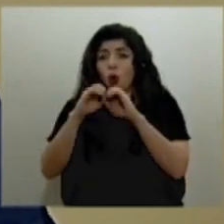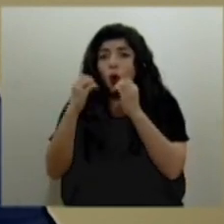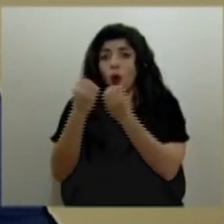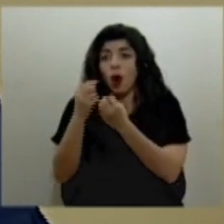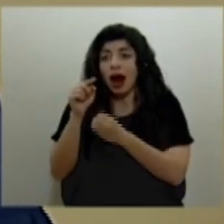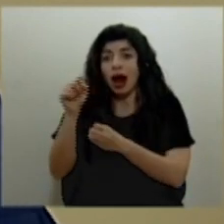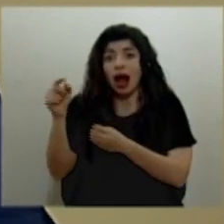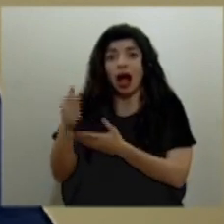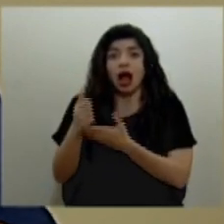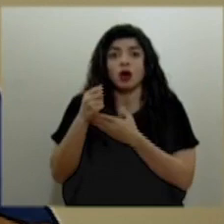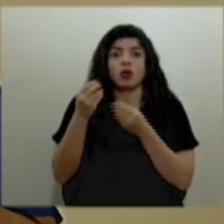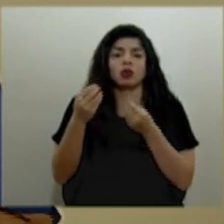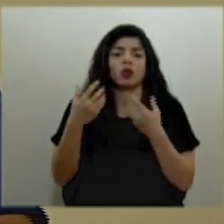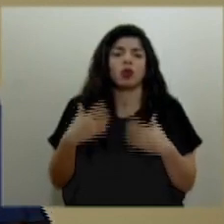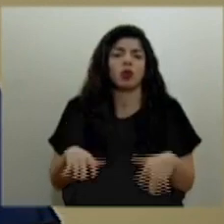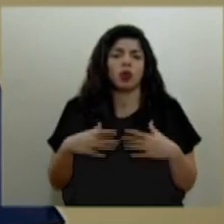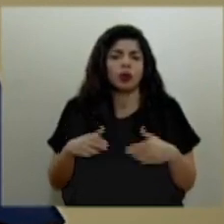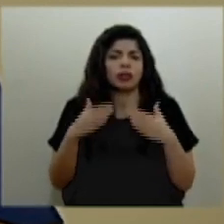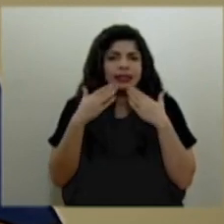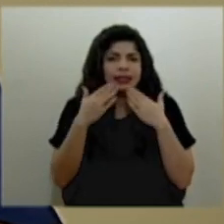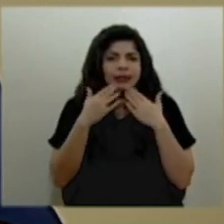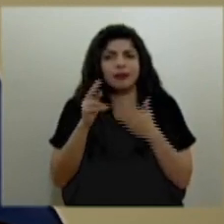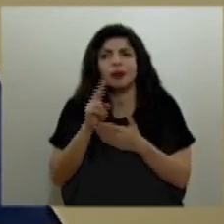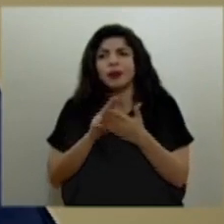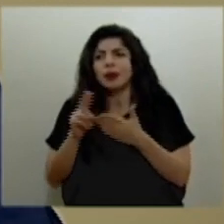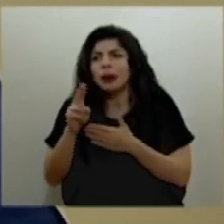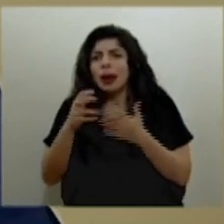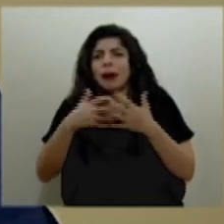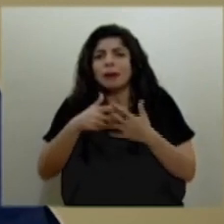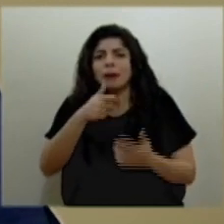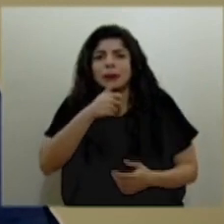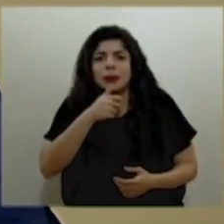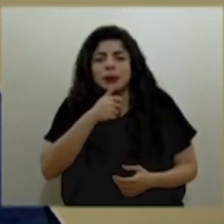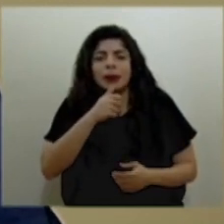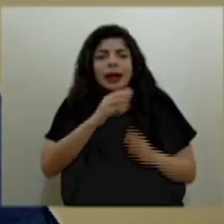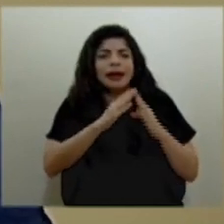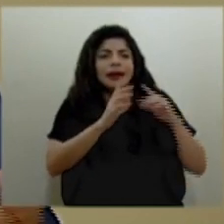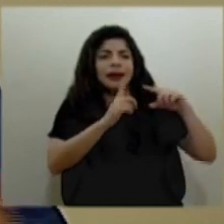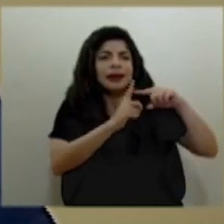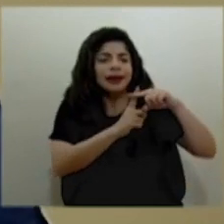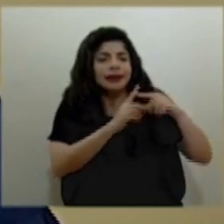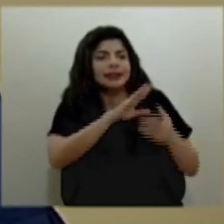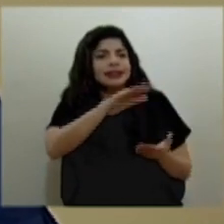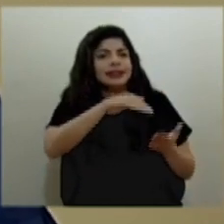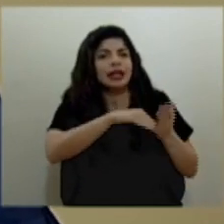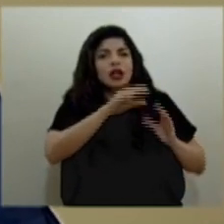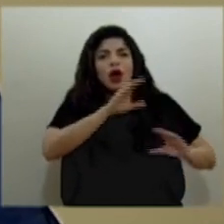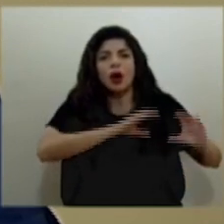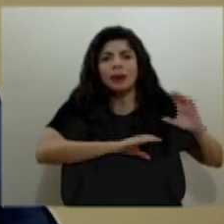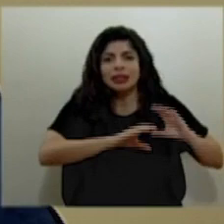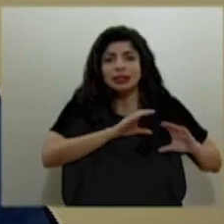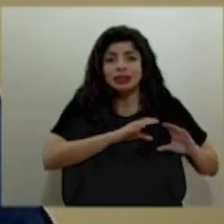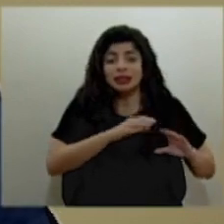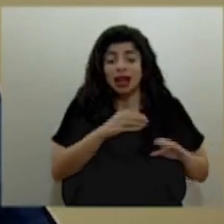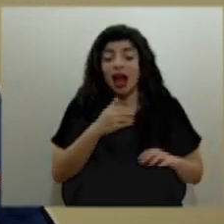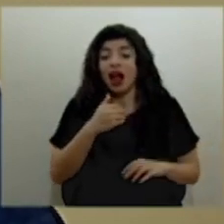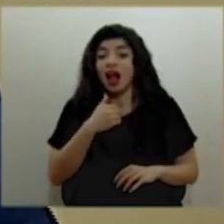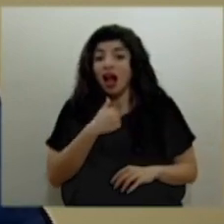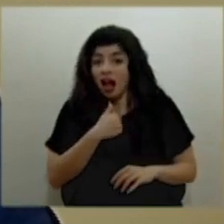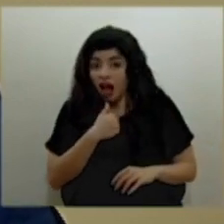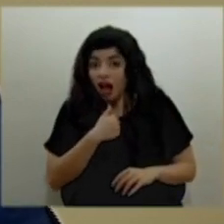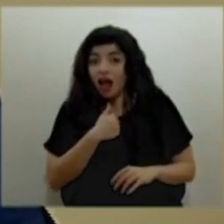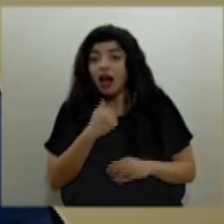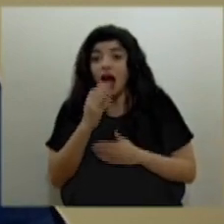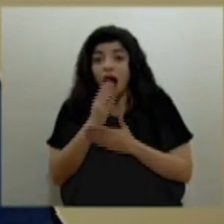ayudando, universidades, empresa privada, iglesias, centros comerciales. Hay inclusive